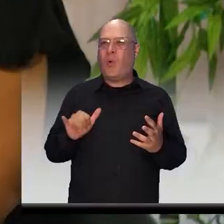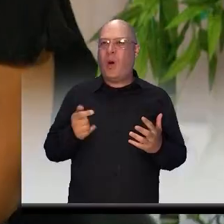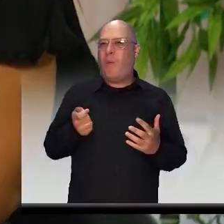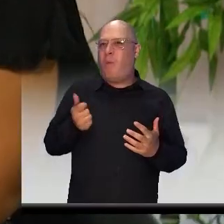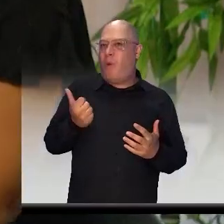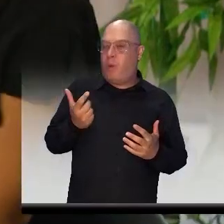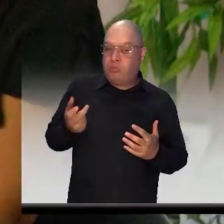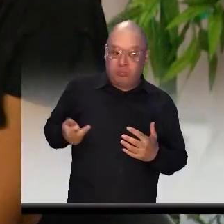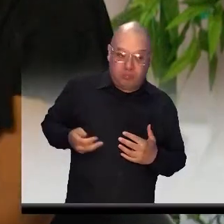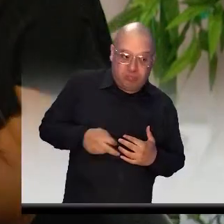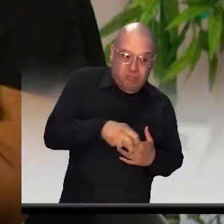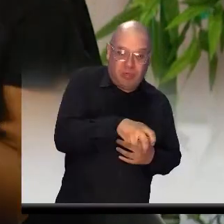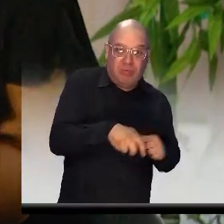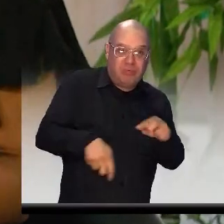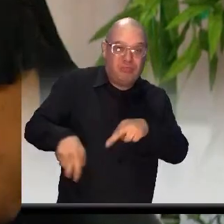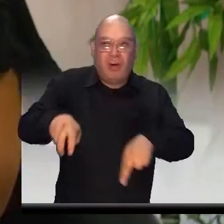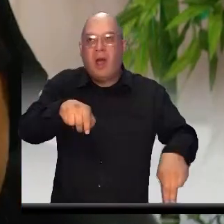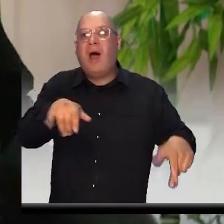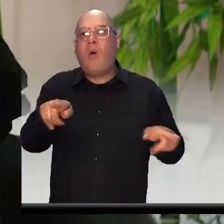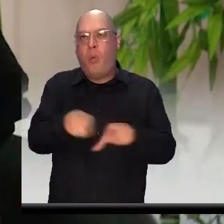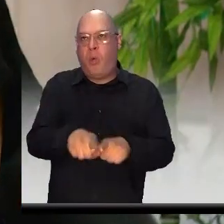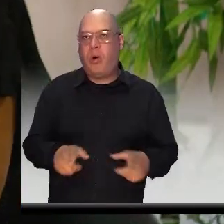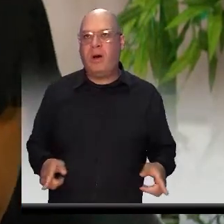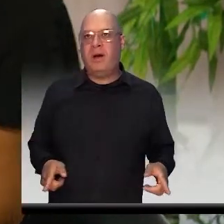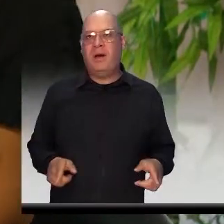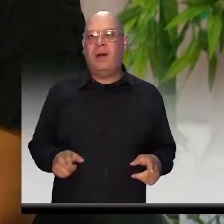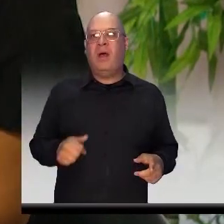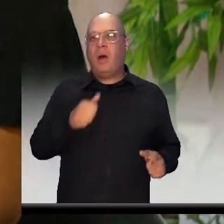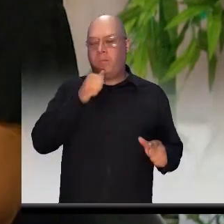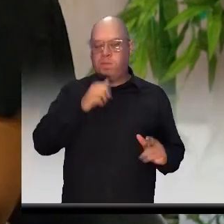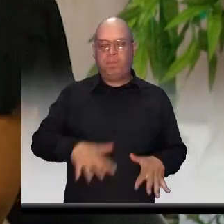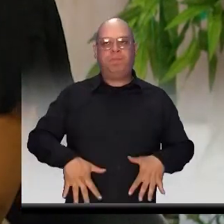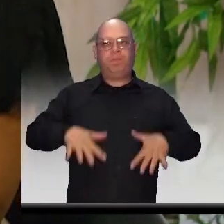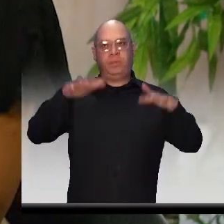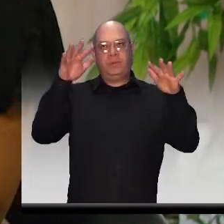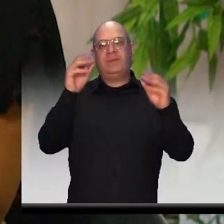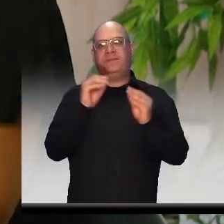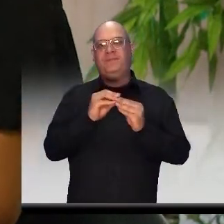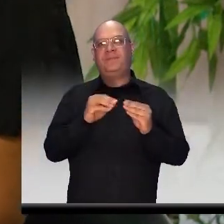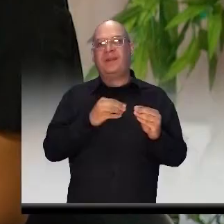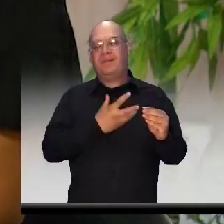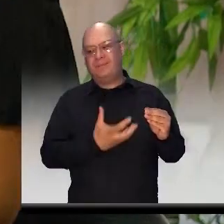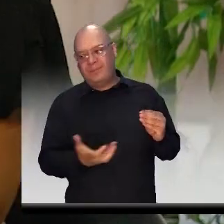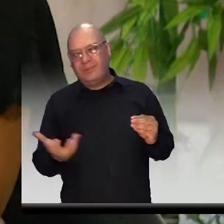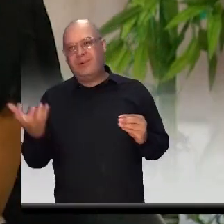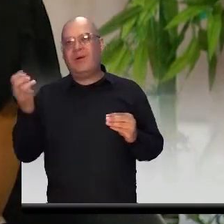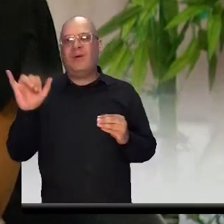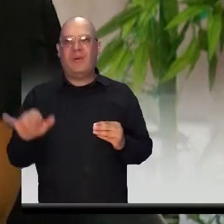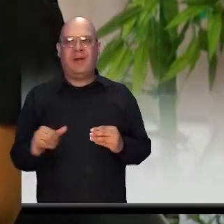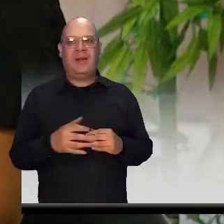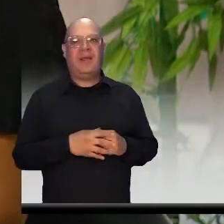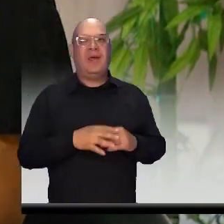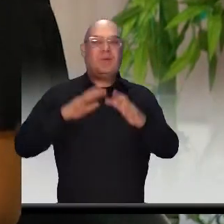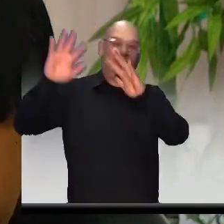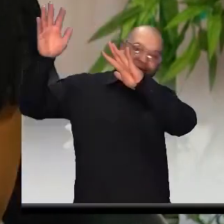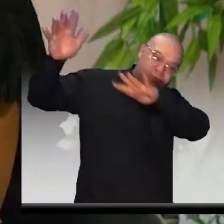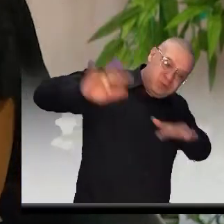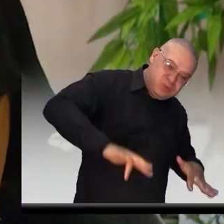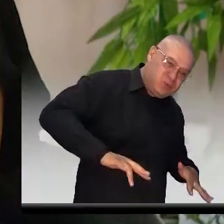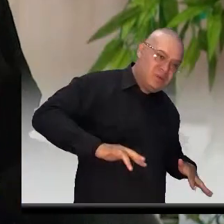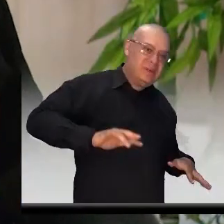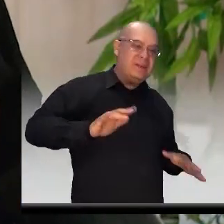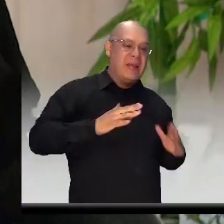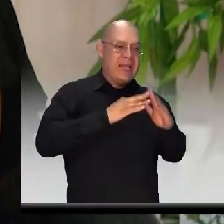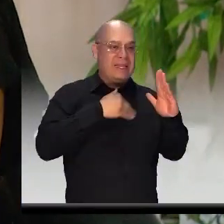eso lo vemos mucho en Antioquia, como si hay una inundación, entonces tiene que haber cierto desplazamiento o una avenida torrencial, así sea que las personas